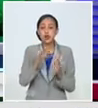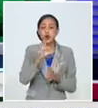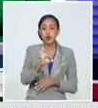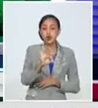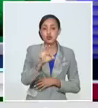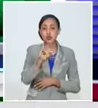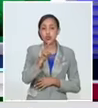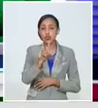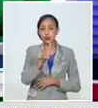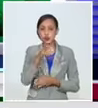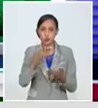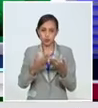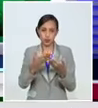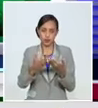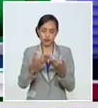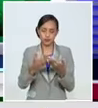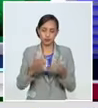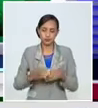19.812 muestras